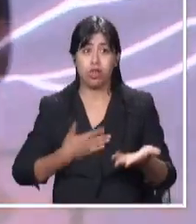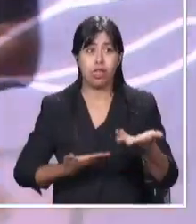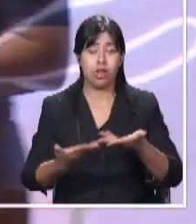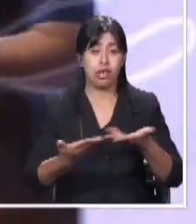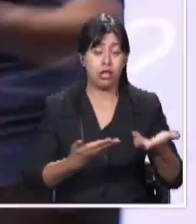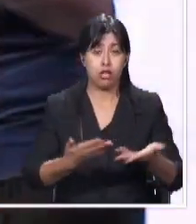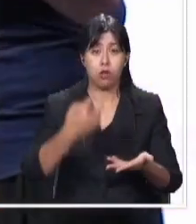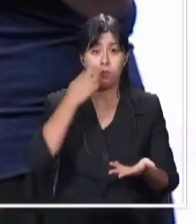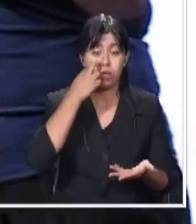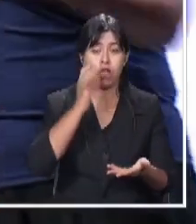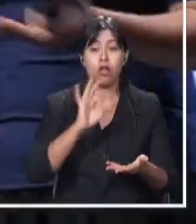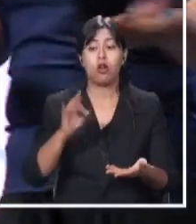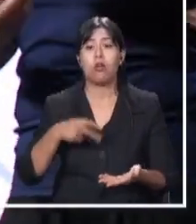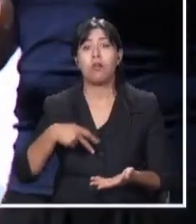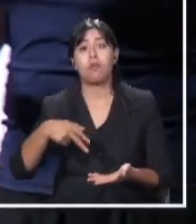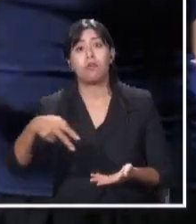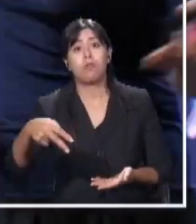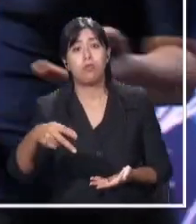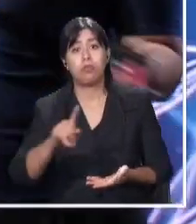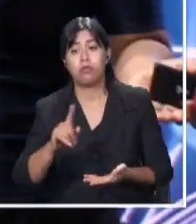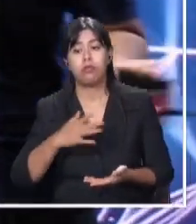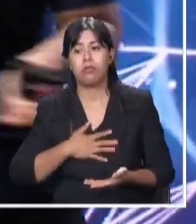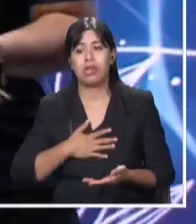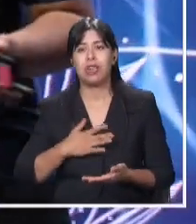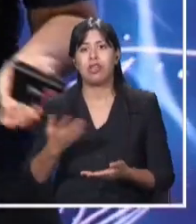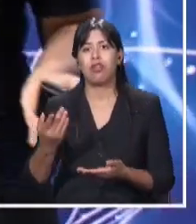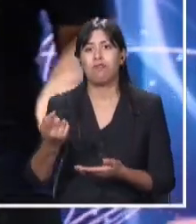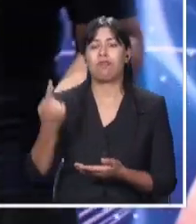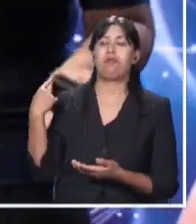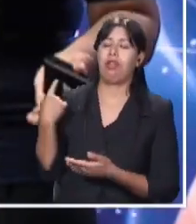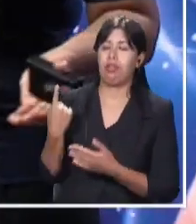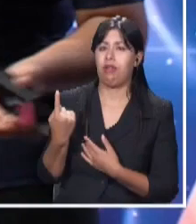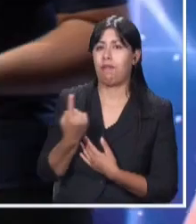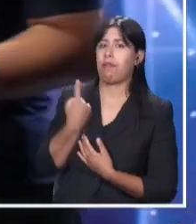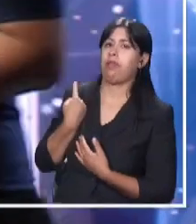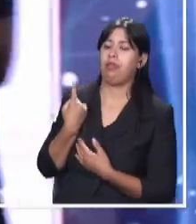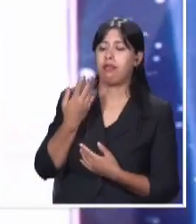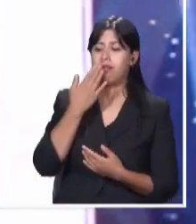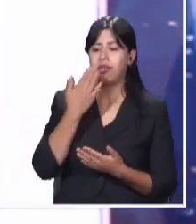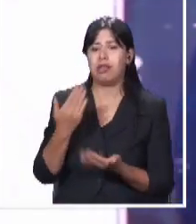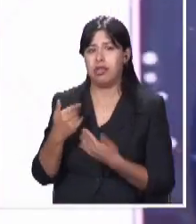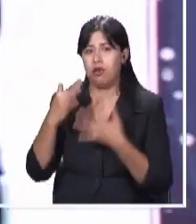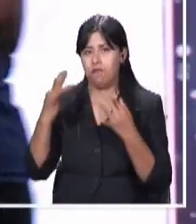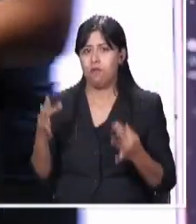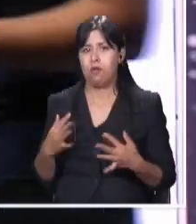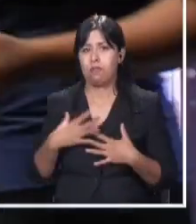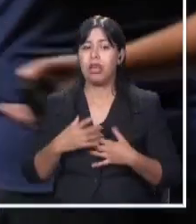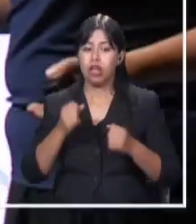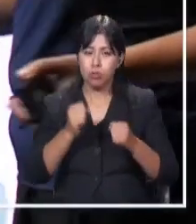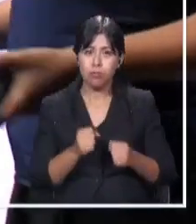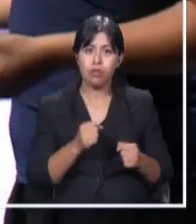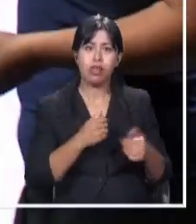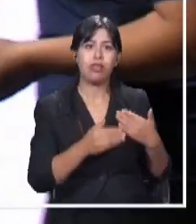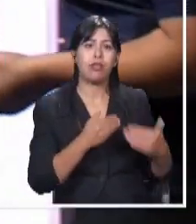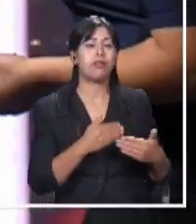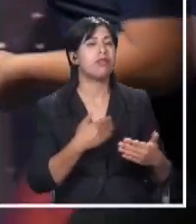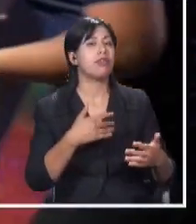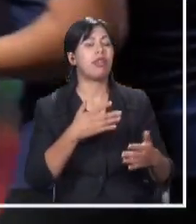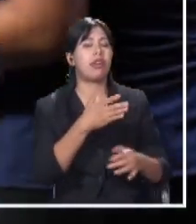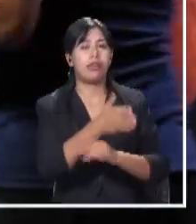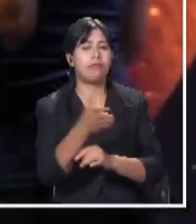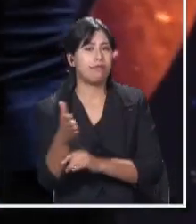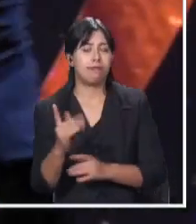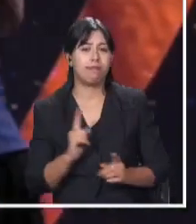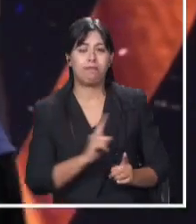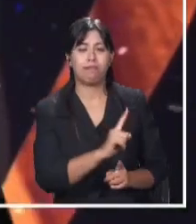persona humana o desplazarme de un punto a otro y no quiero chocar, también necesito saber qué forma tengo. Quiero saber cuáles son mi alcance, hasta dónde llego. El robot